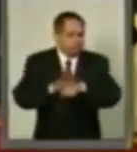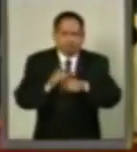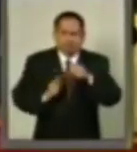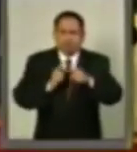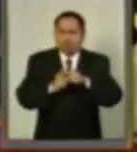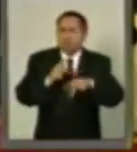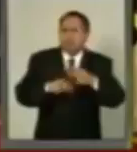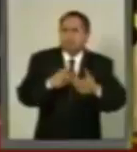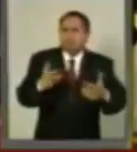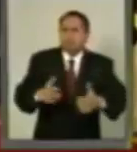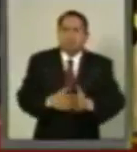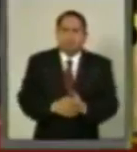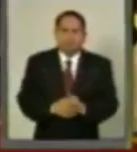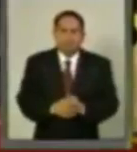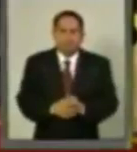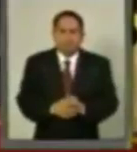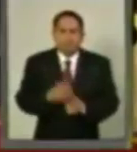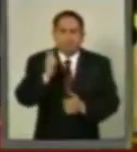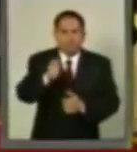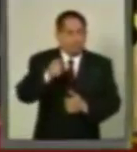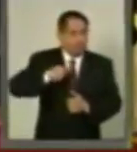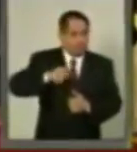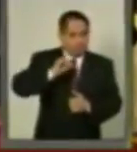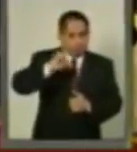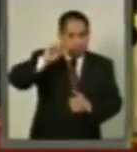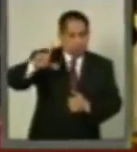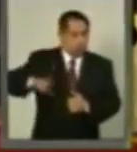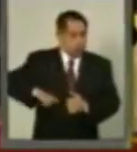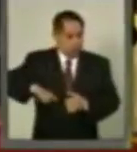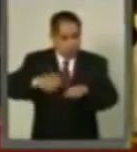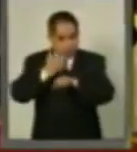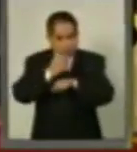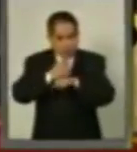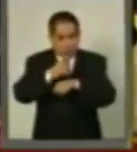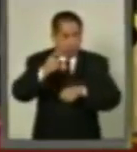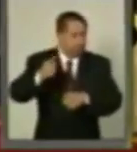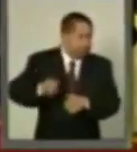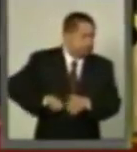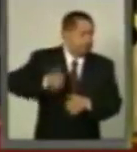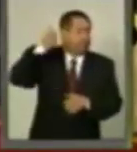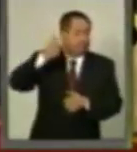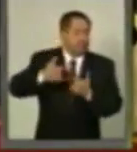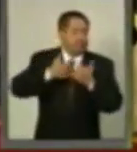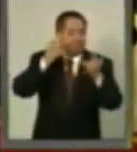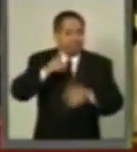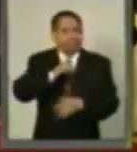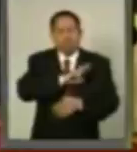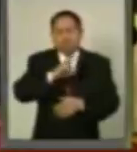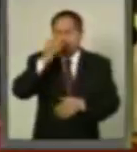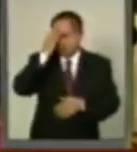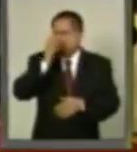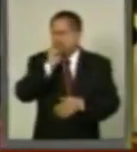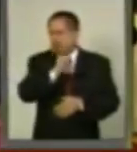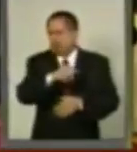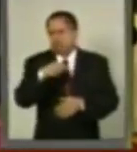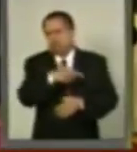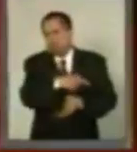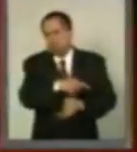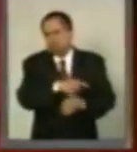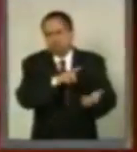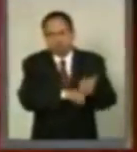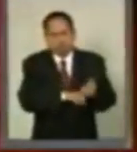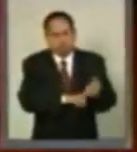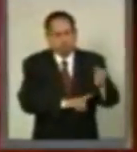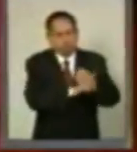hacer que los funcionarios del gobierno de los Estados Unidos por primera vez reconozcan que el